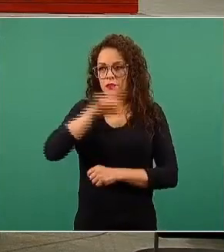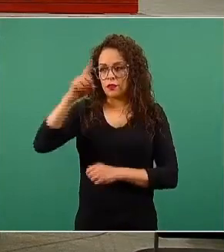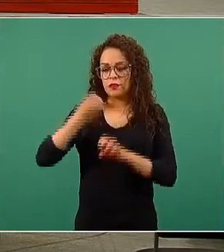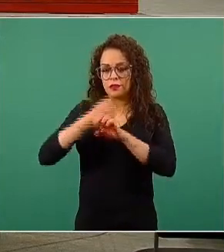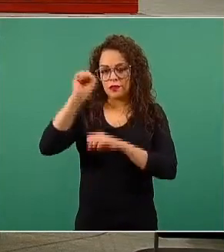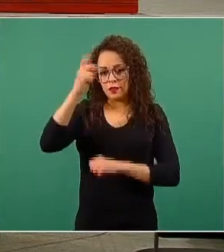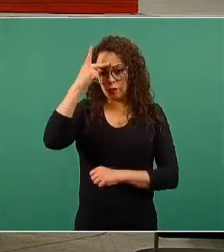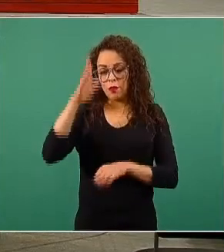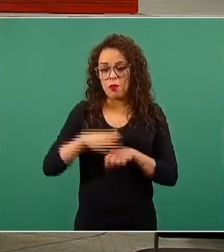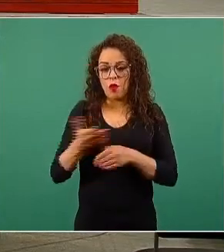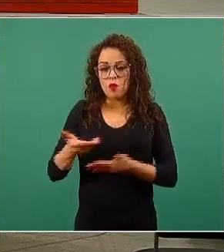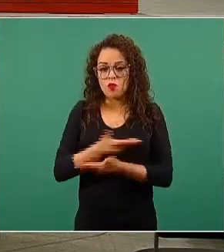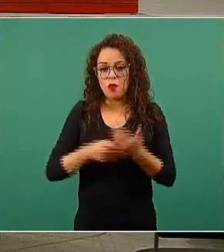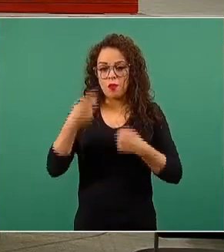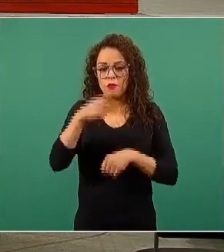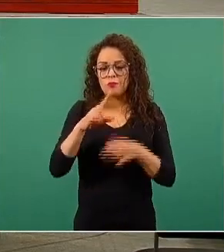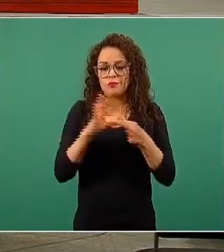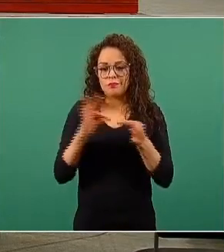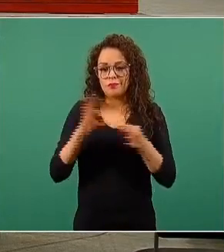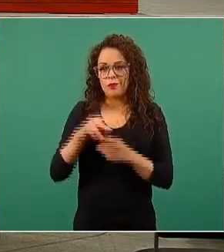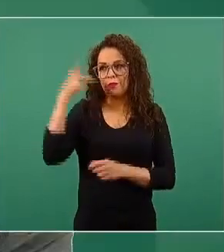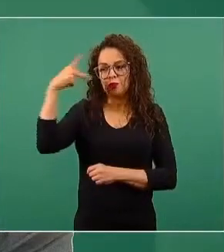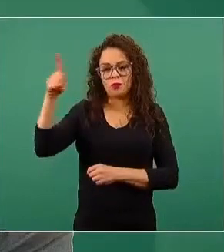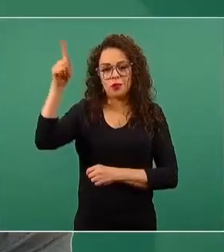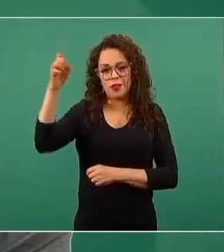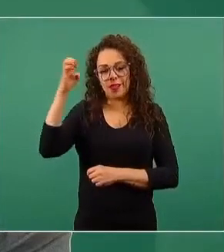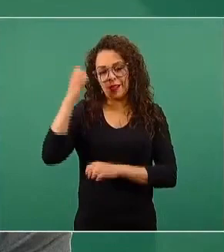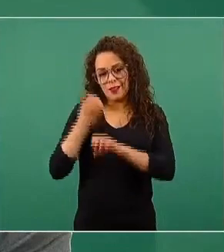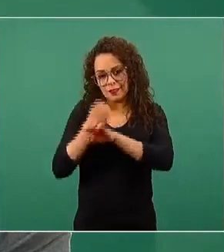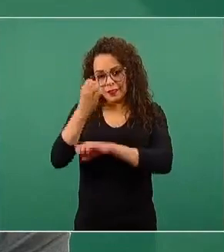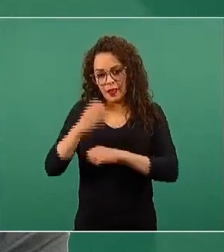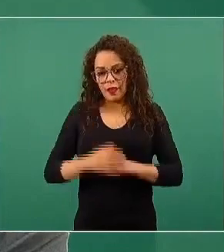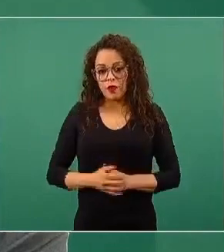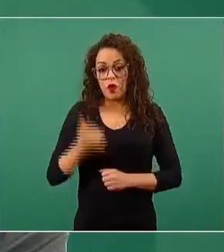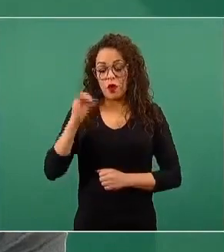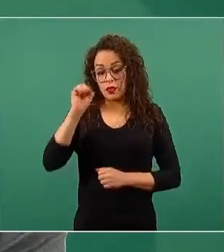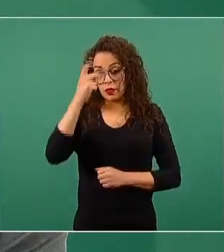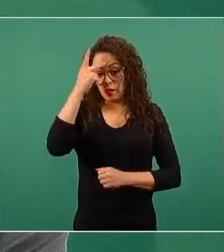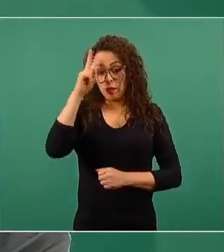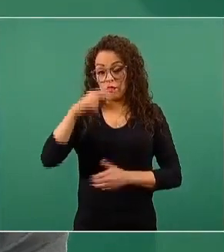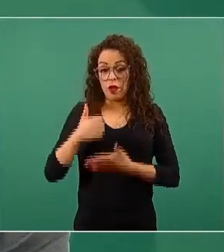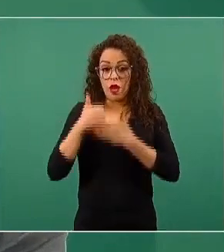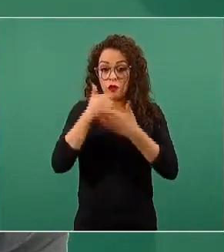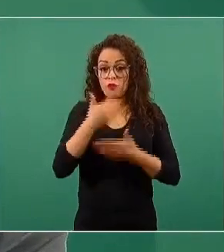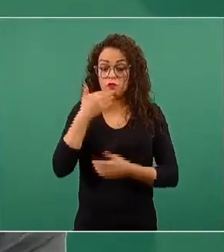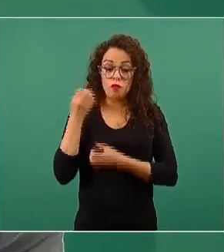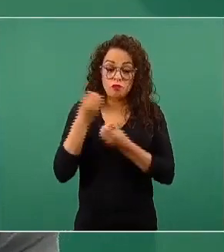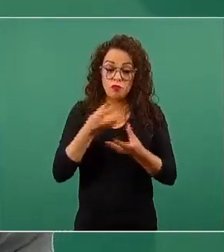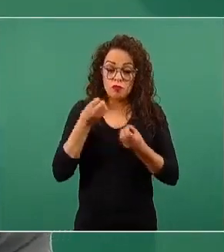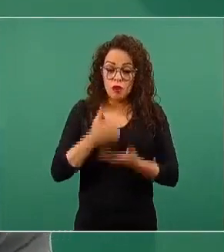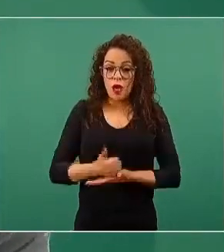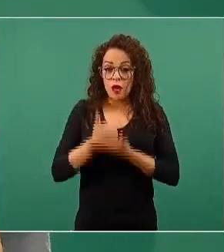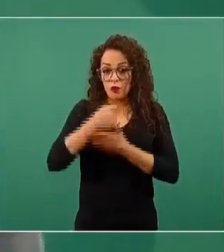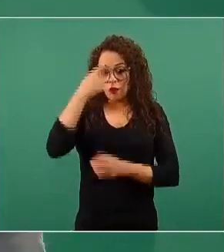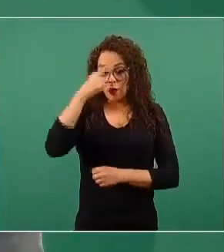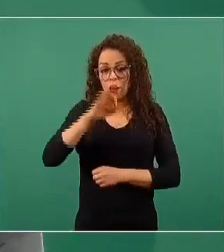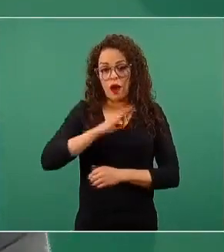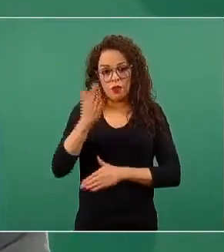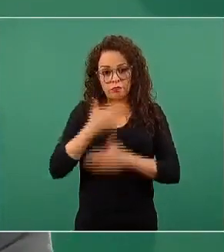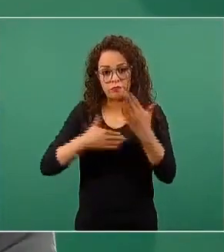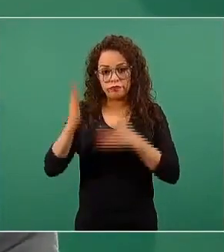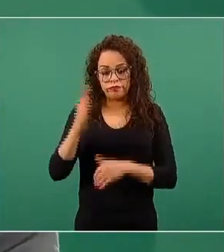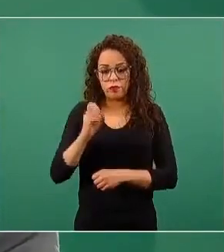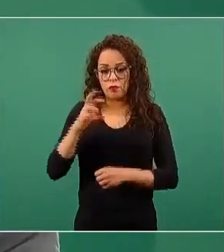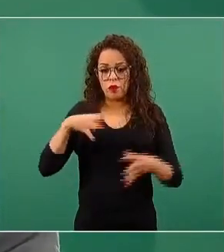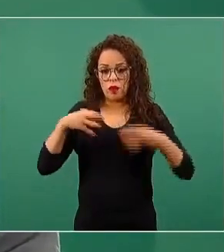compartirnos su experiencia y las contribuciones que ha hecho San Luis Potosí al manejo de la epidemia. Insisto, no solamente en su entidad, sino